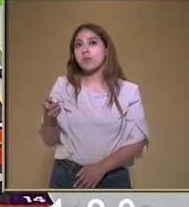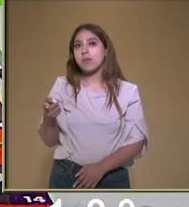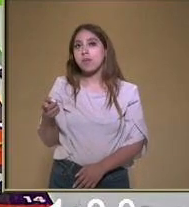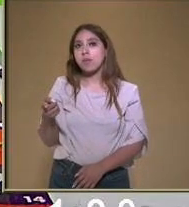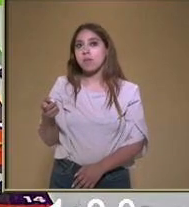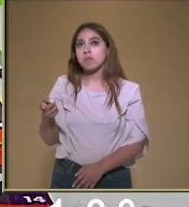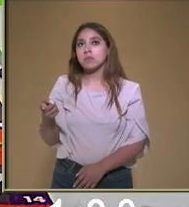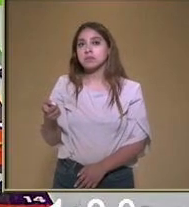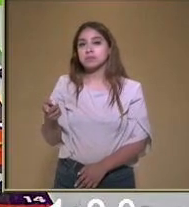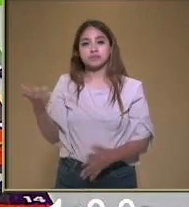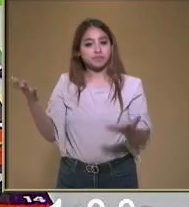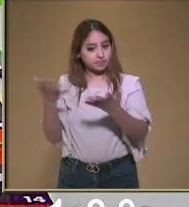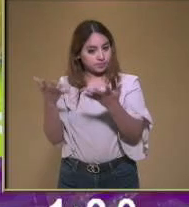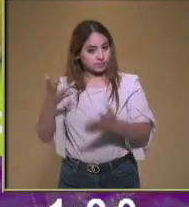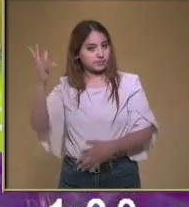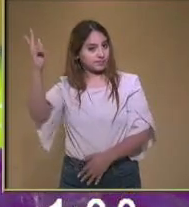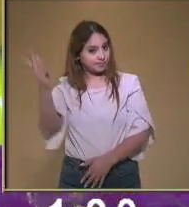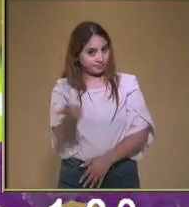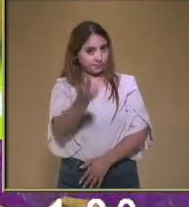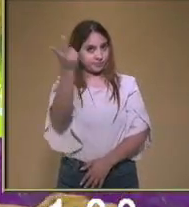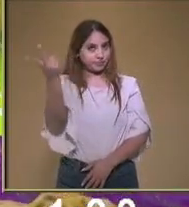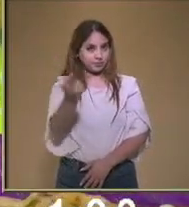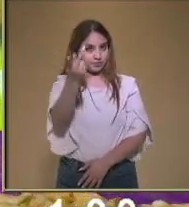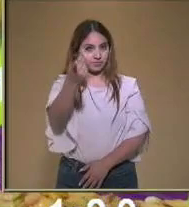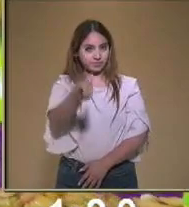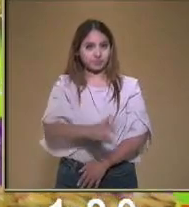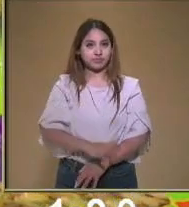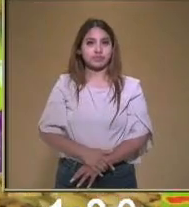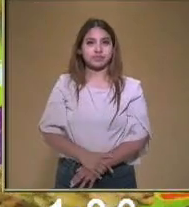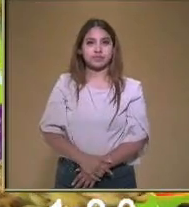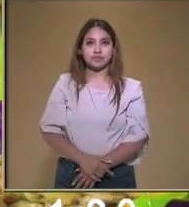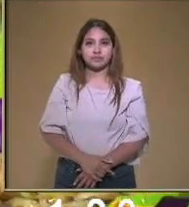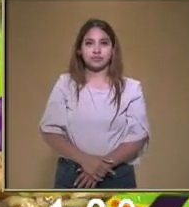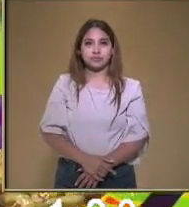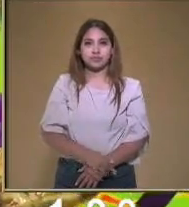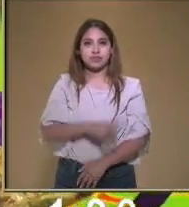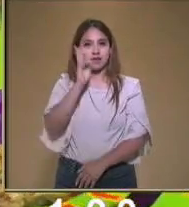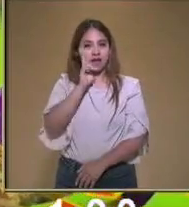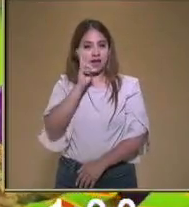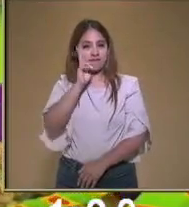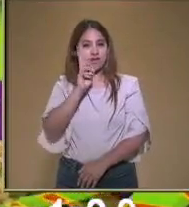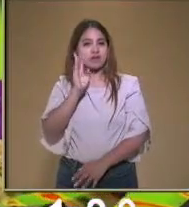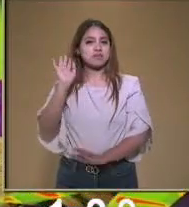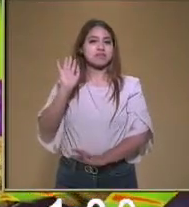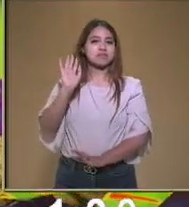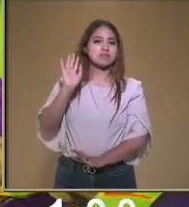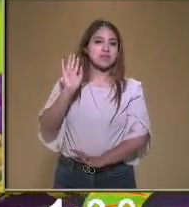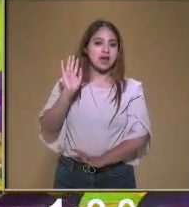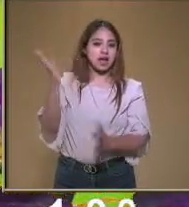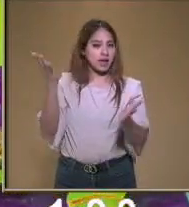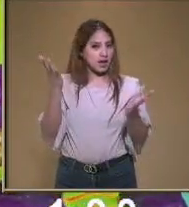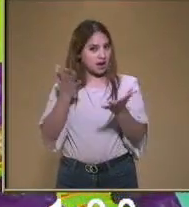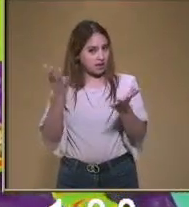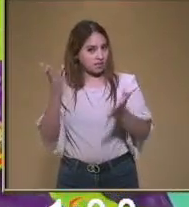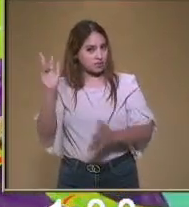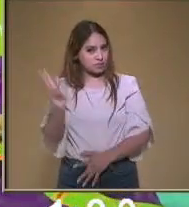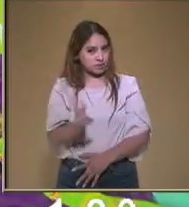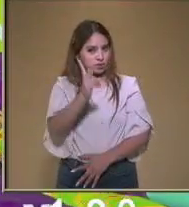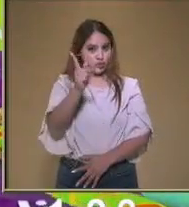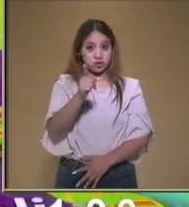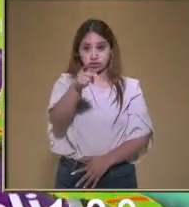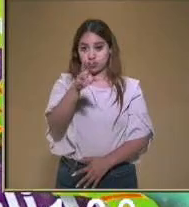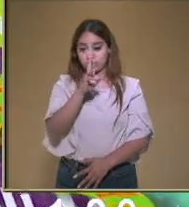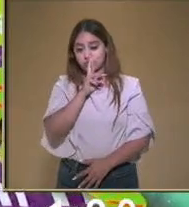a realizar usted una pregunta. De Así acuerdo es, ahorita vamos a hacer una pregunta y si nos contesta correctamente,